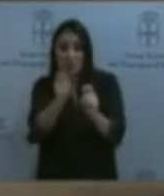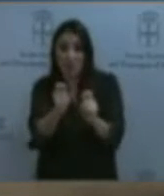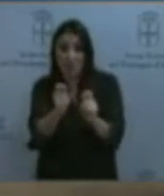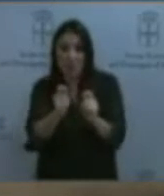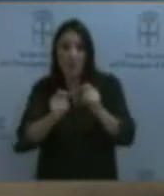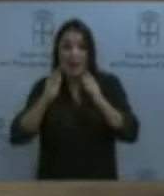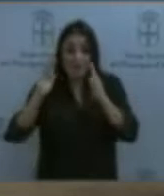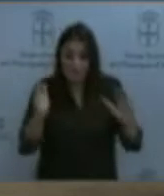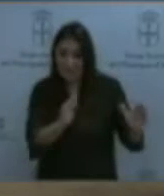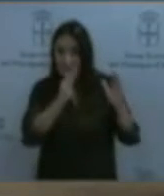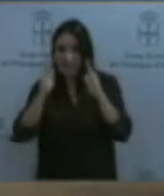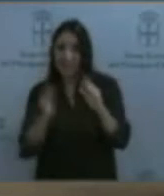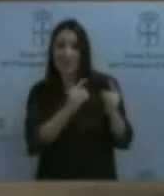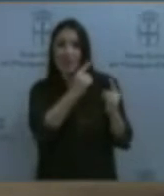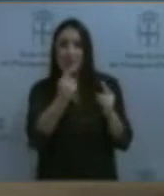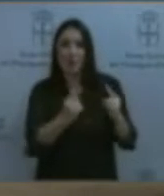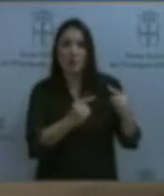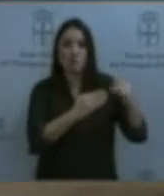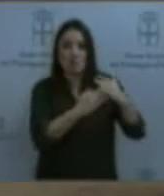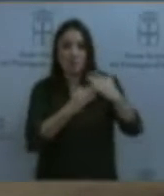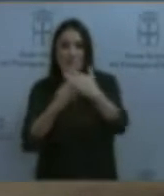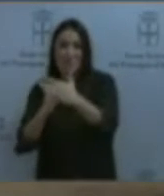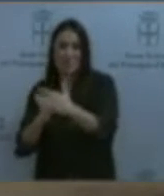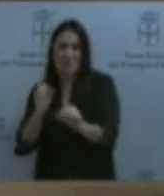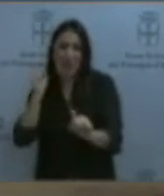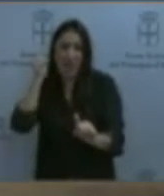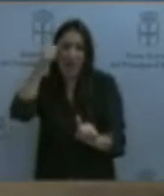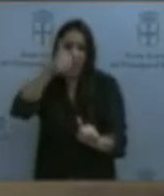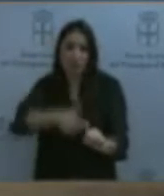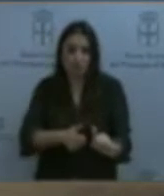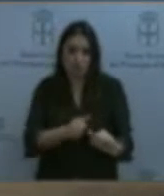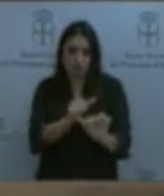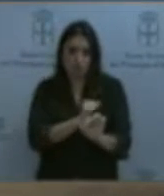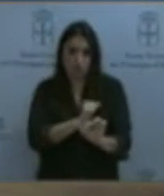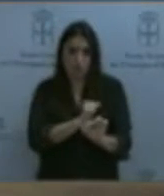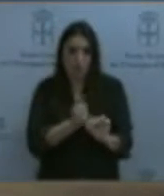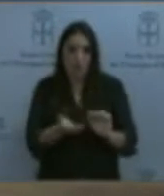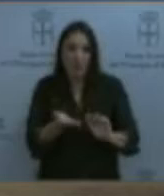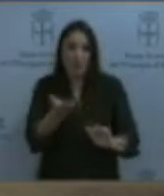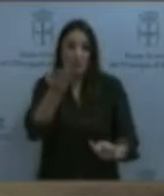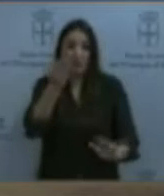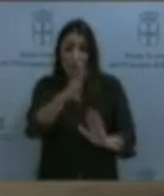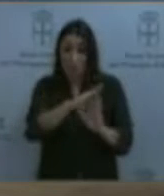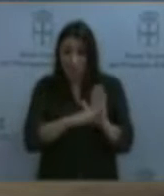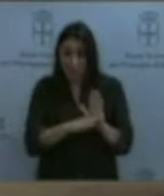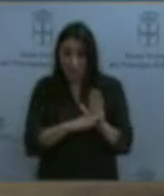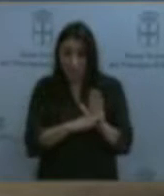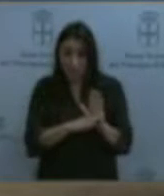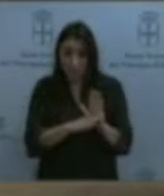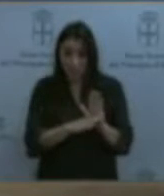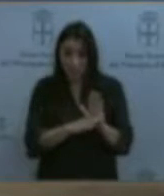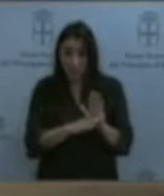esas fases acumulan años de espera. Una espera que no cesa en incrementarse y esa medida de que